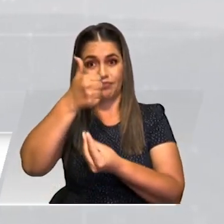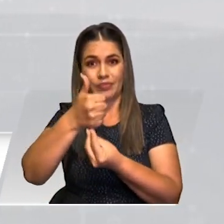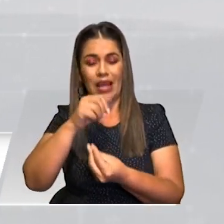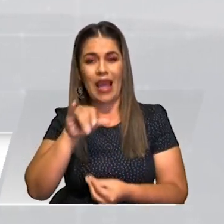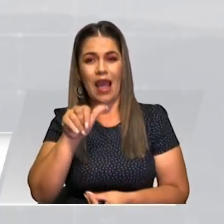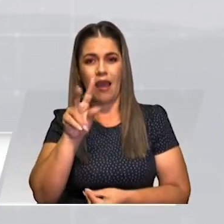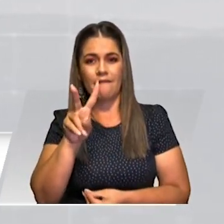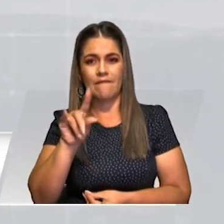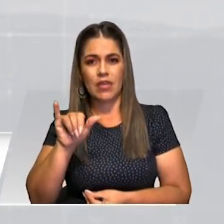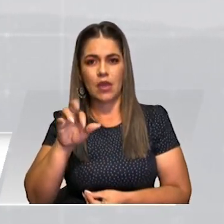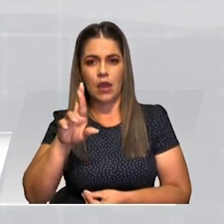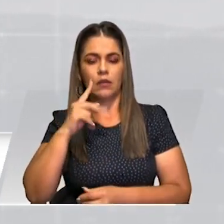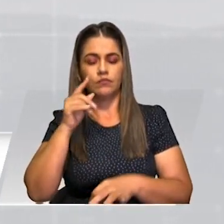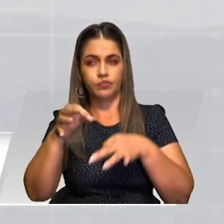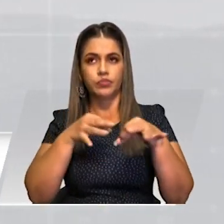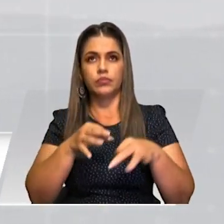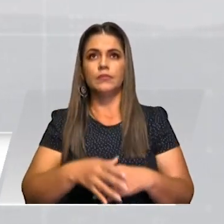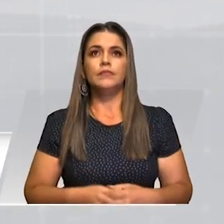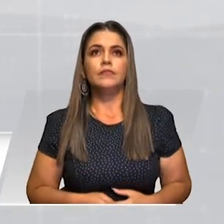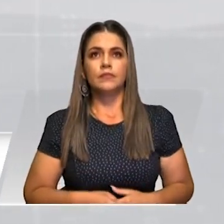Martín, explicó el hecho.